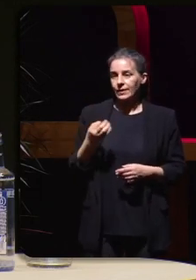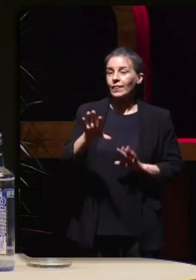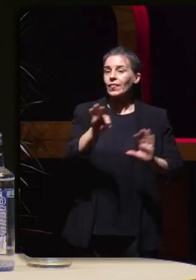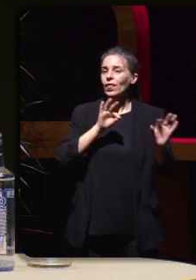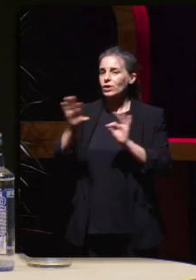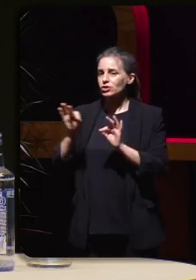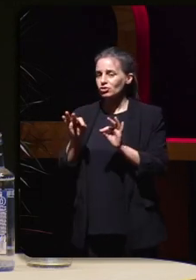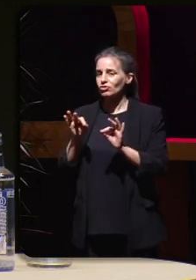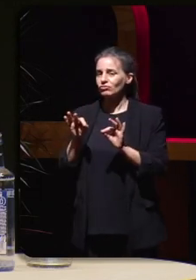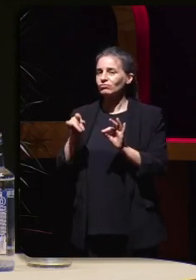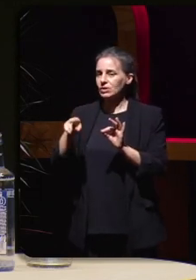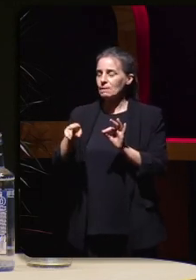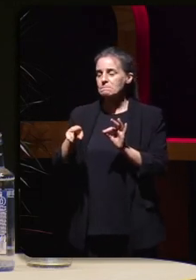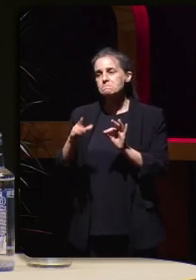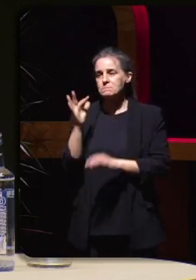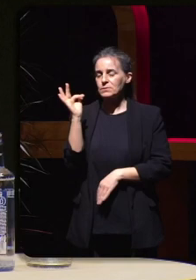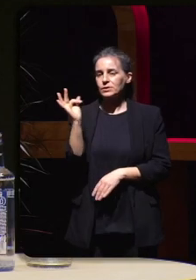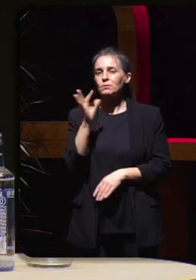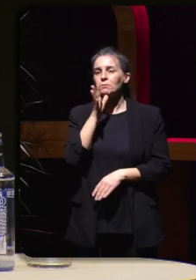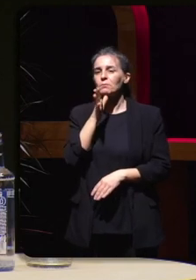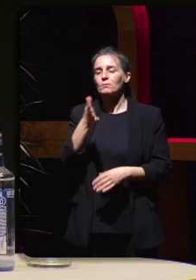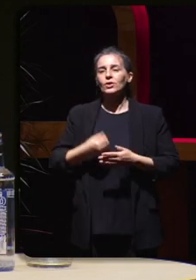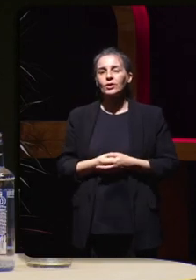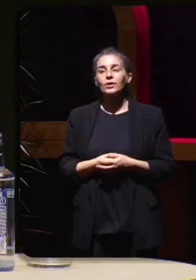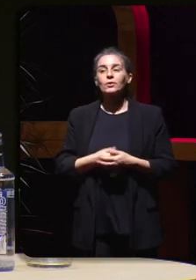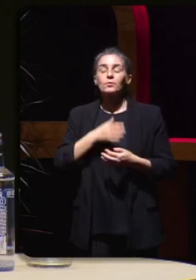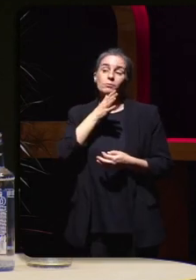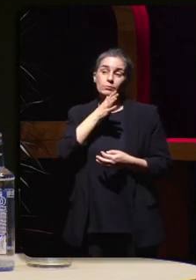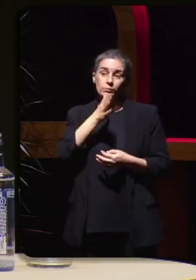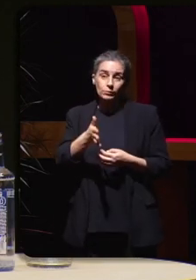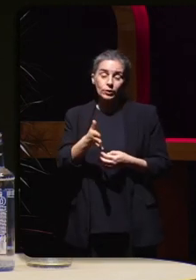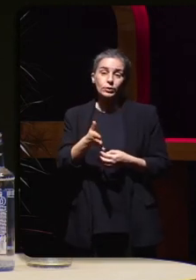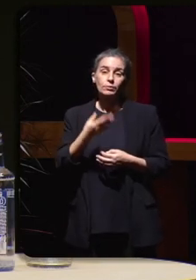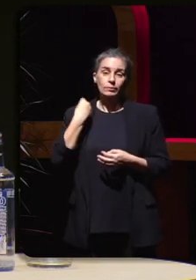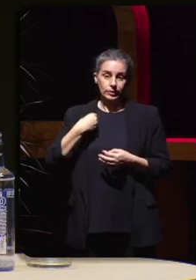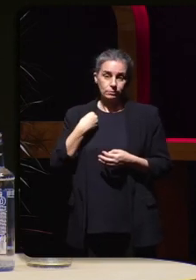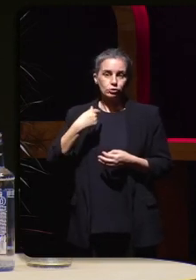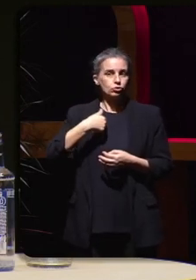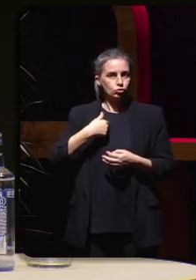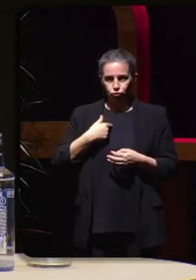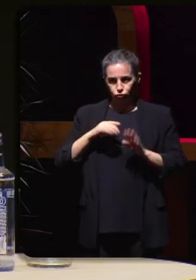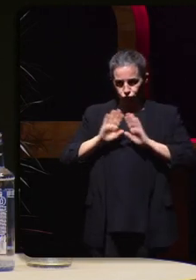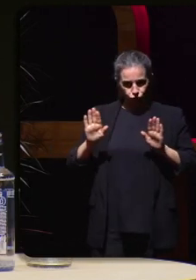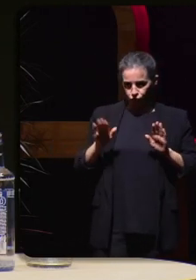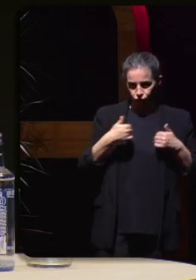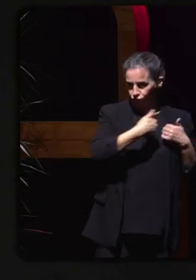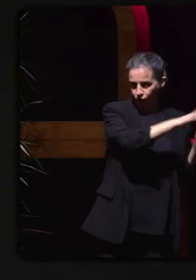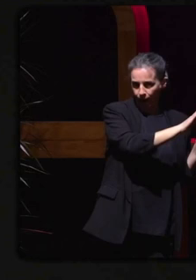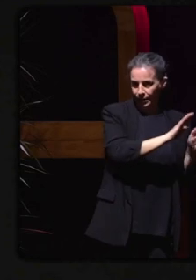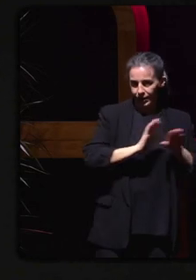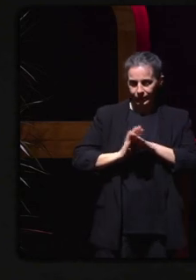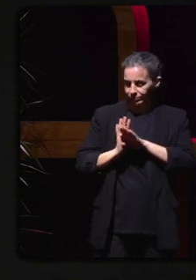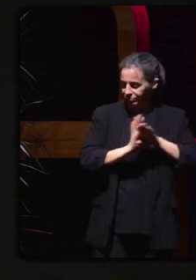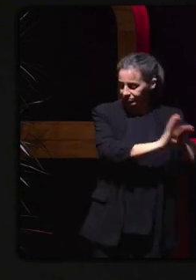decisión que tomaron fue para bien No solo porque cogieron me excluyo de este